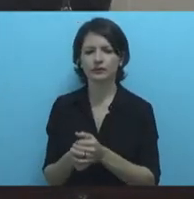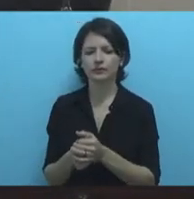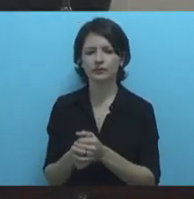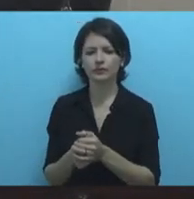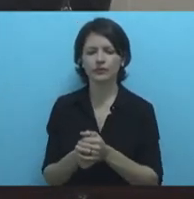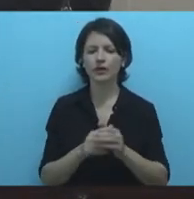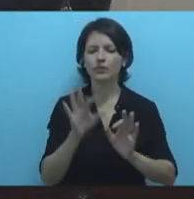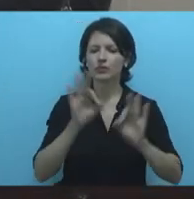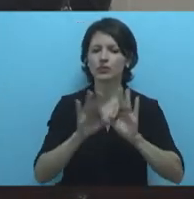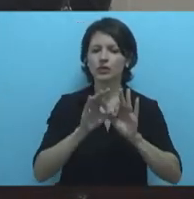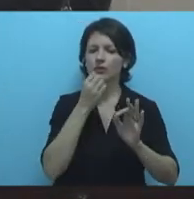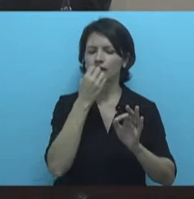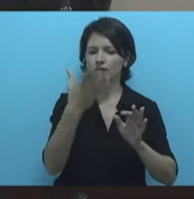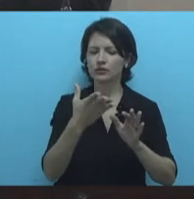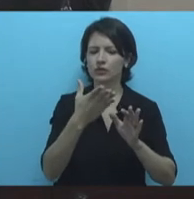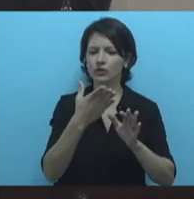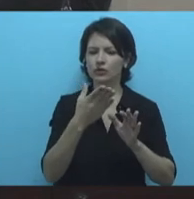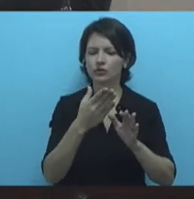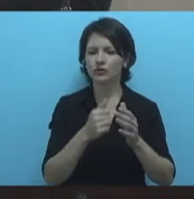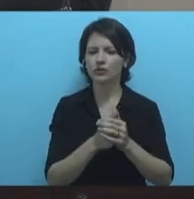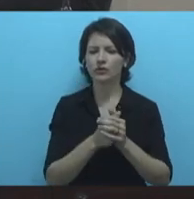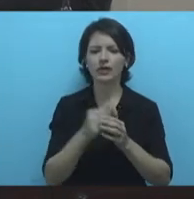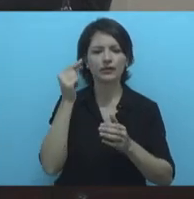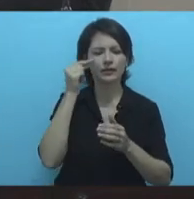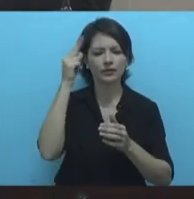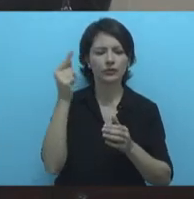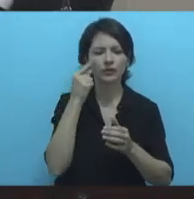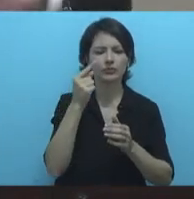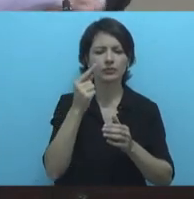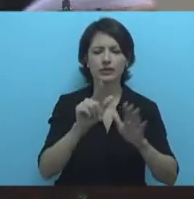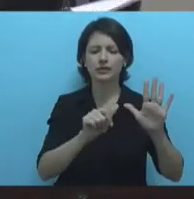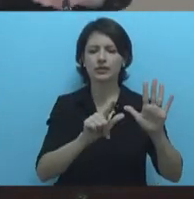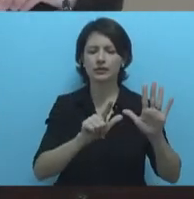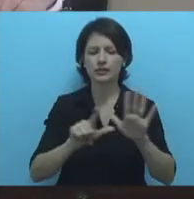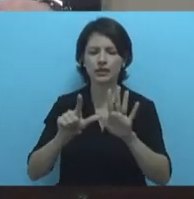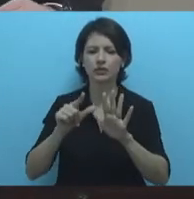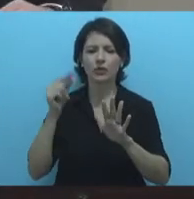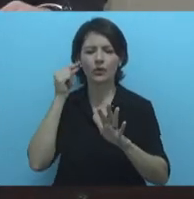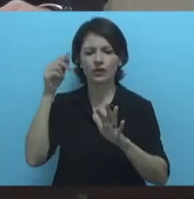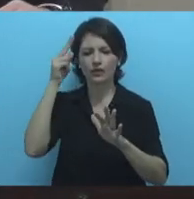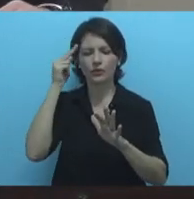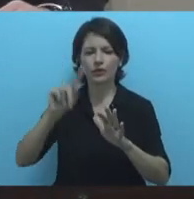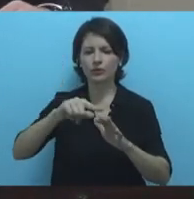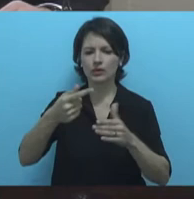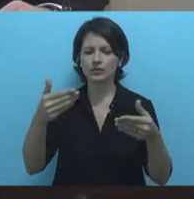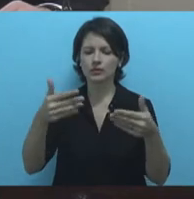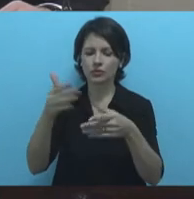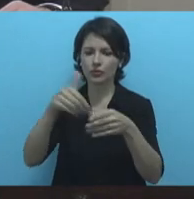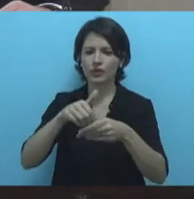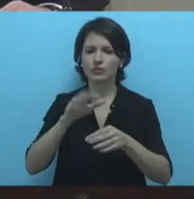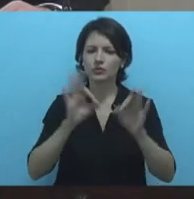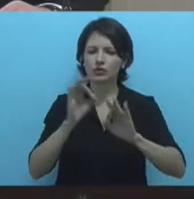proyecto de declaración en el punto 46 39.779 preferencia para una sesión proyecto de